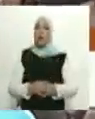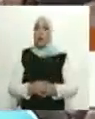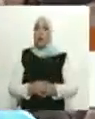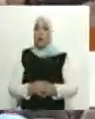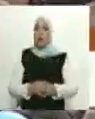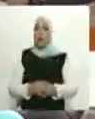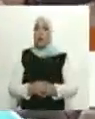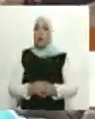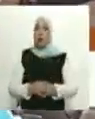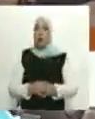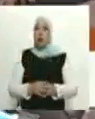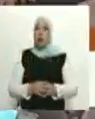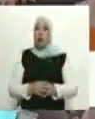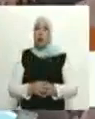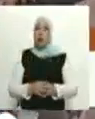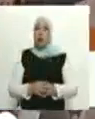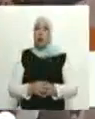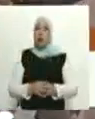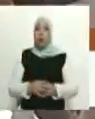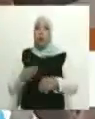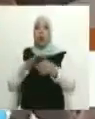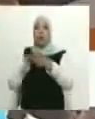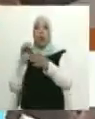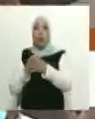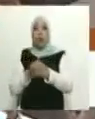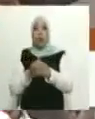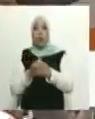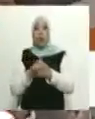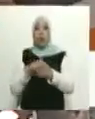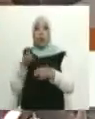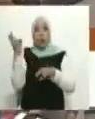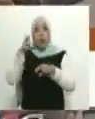Bueno, entonces, jefe de calle, cuando vengan estos compañeros, Luis,